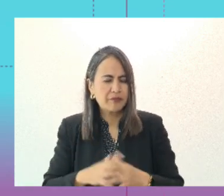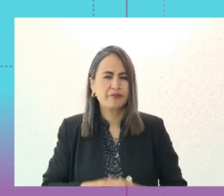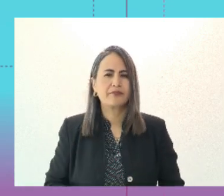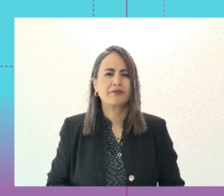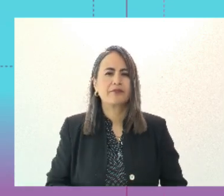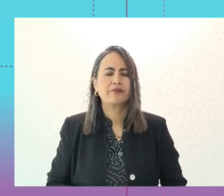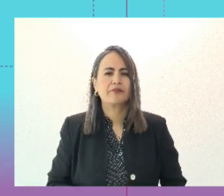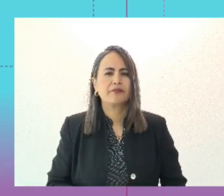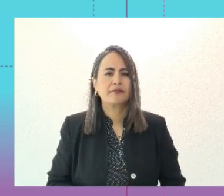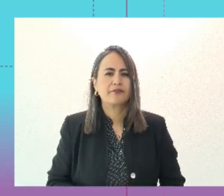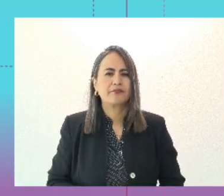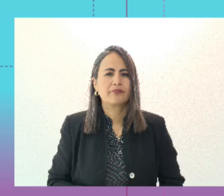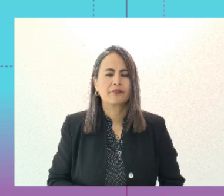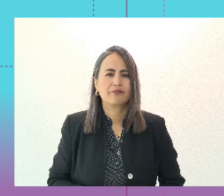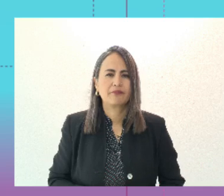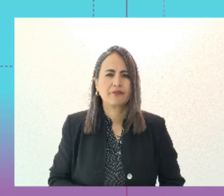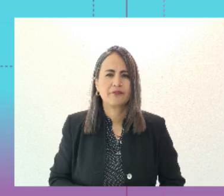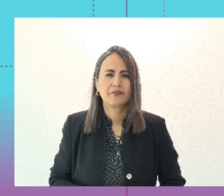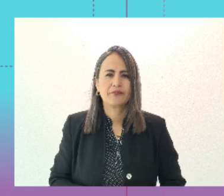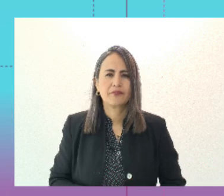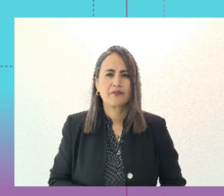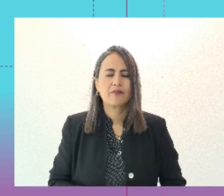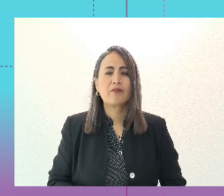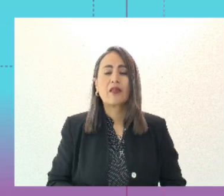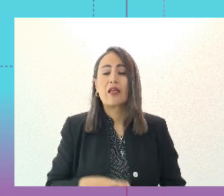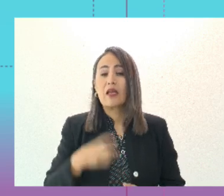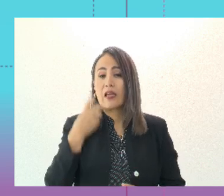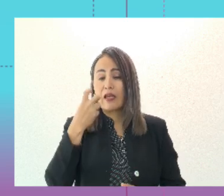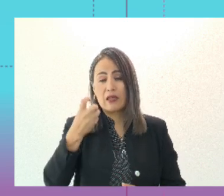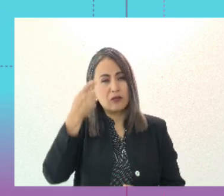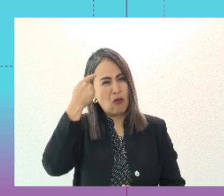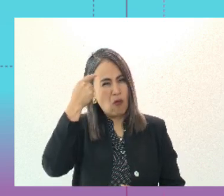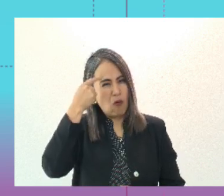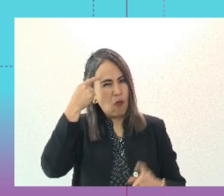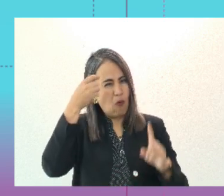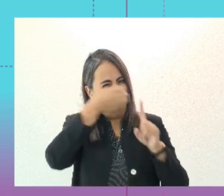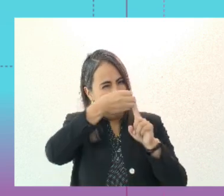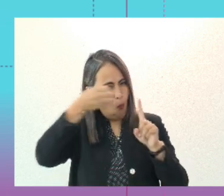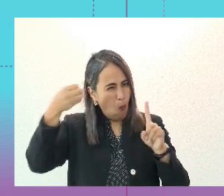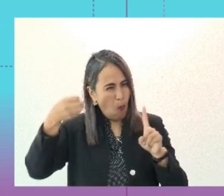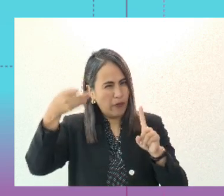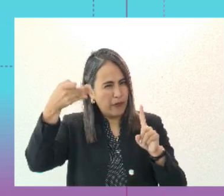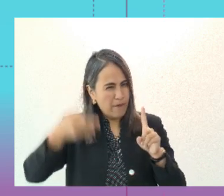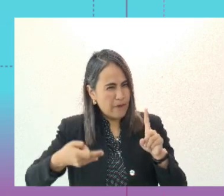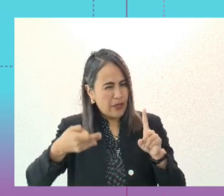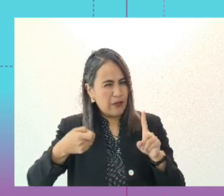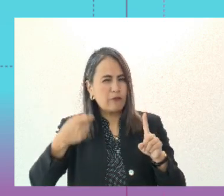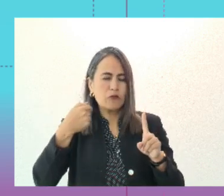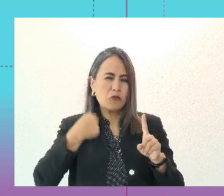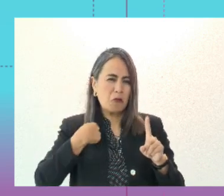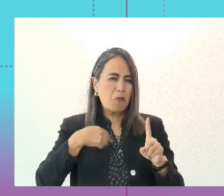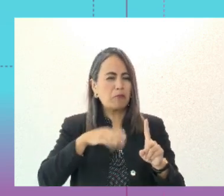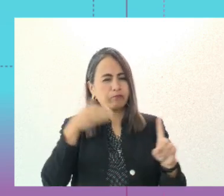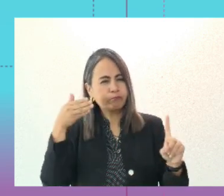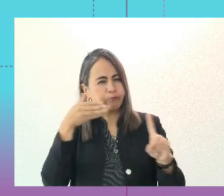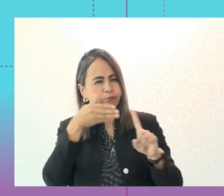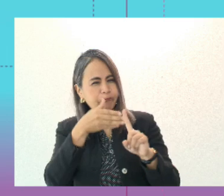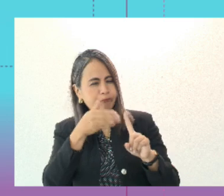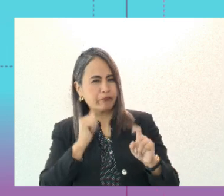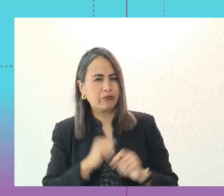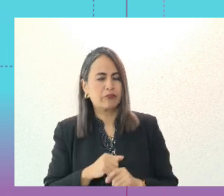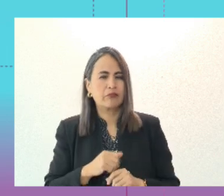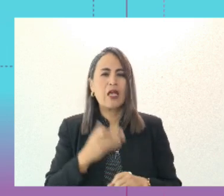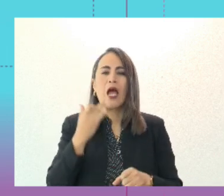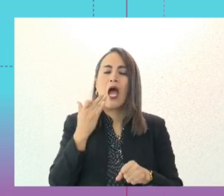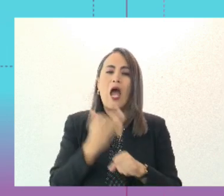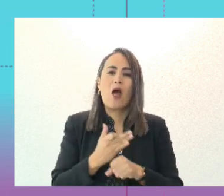hay una construcción de este silogismo que me parece que nos va a dar una idea de por dónde voy a estar caminando. Está muy